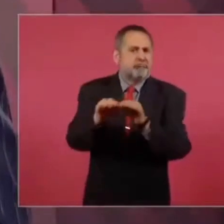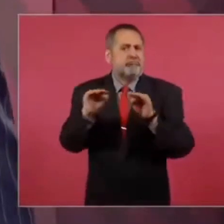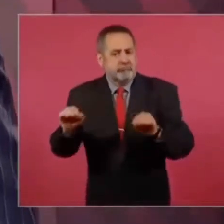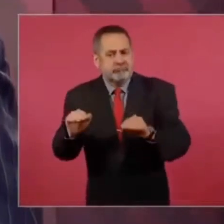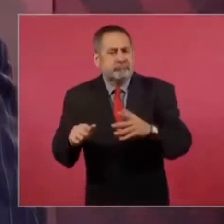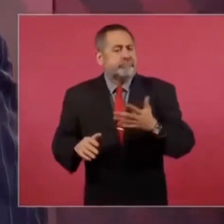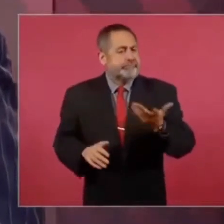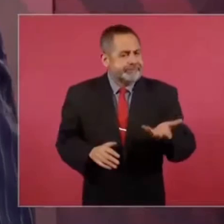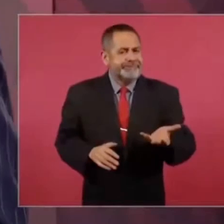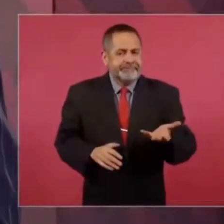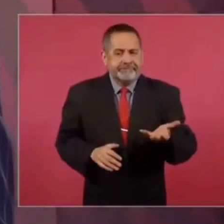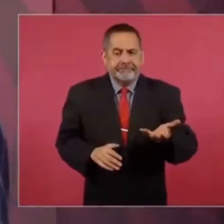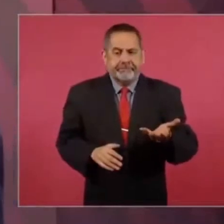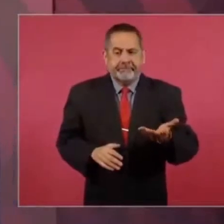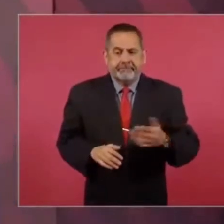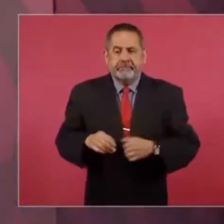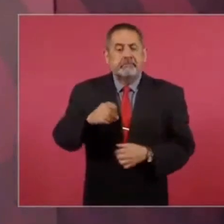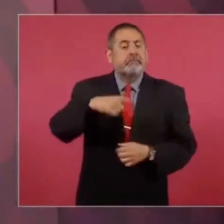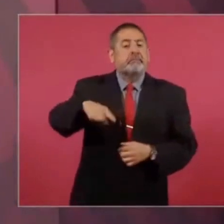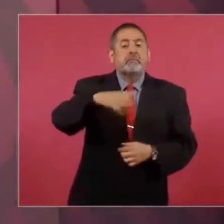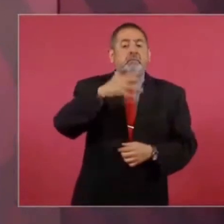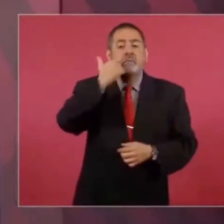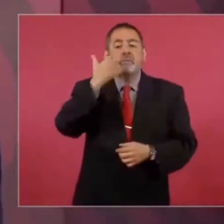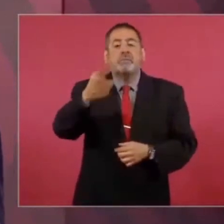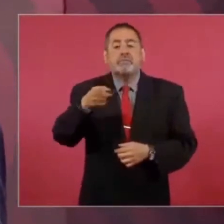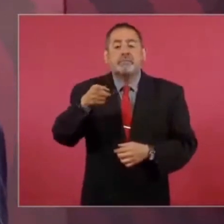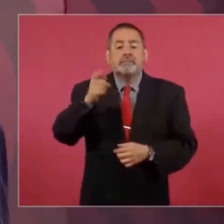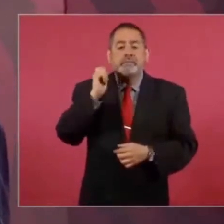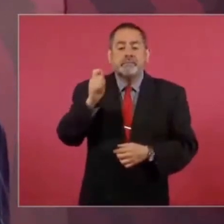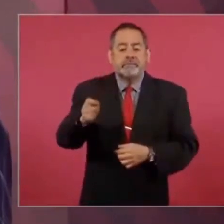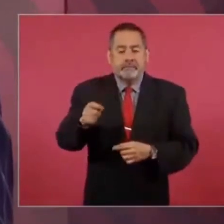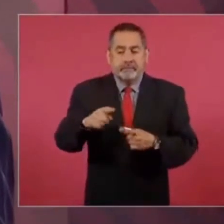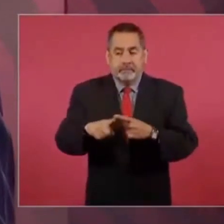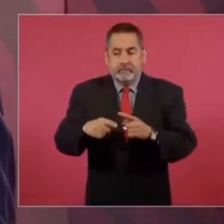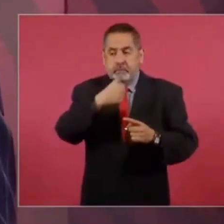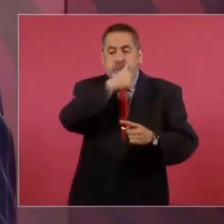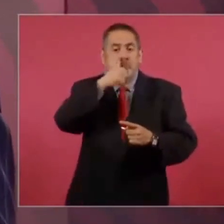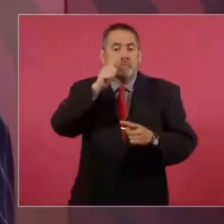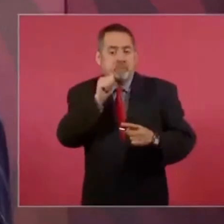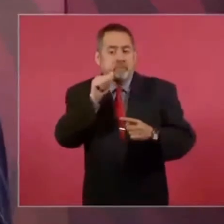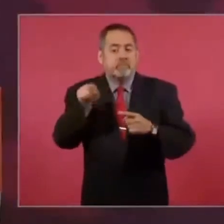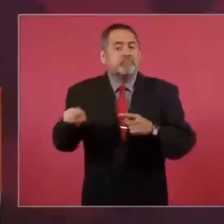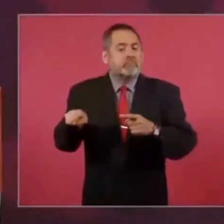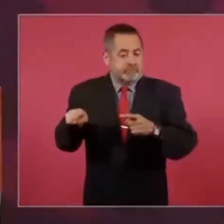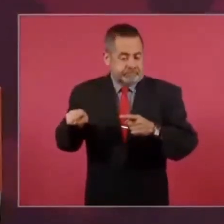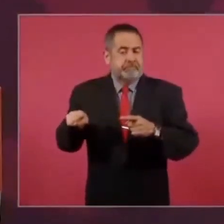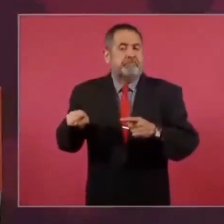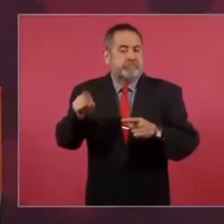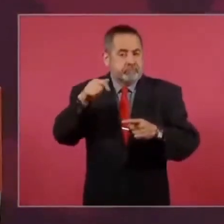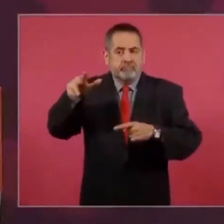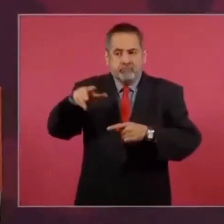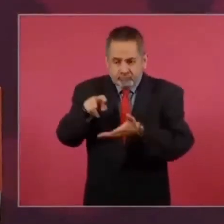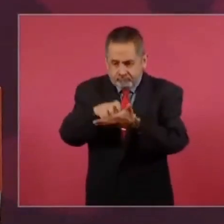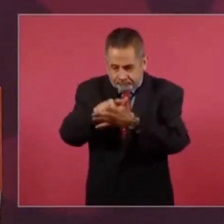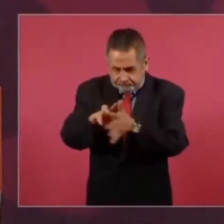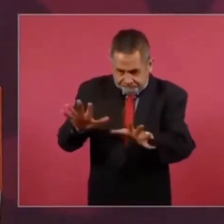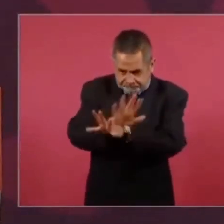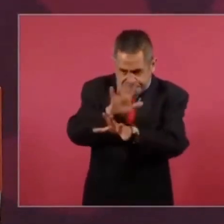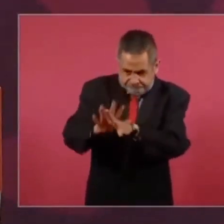para que nos olvidáramos de que Juárez llevó a cabo una